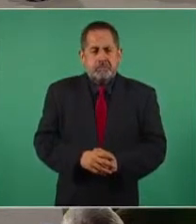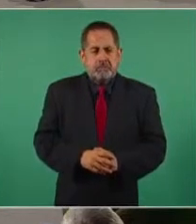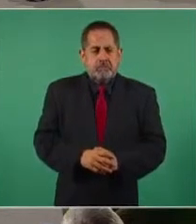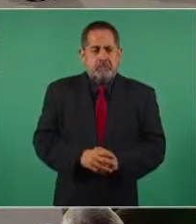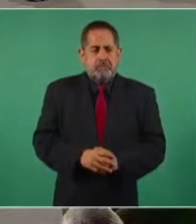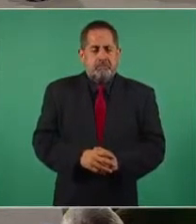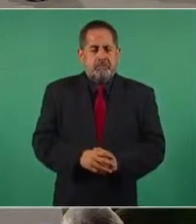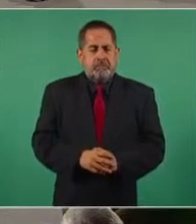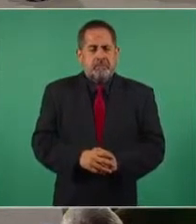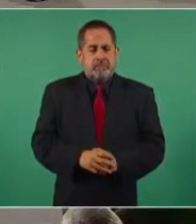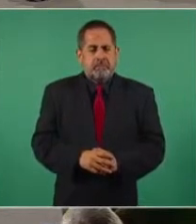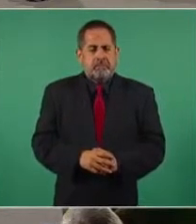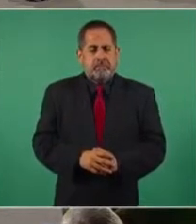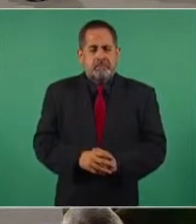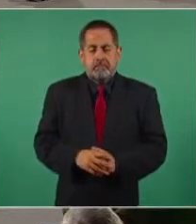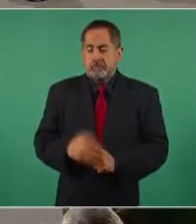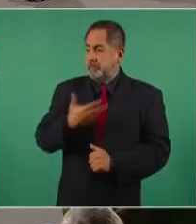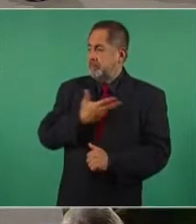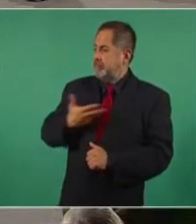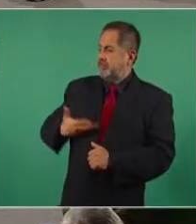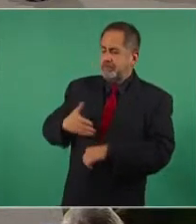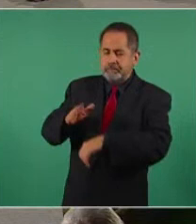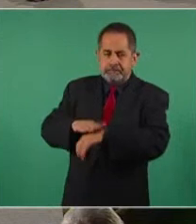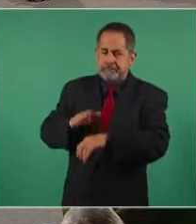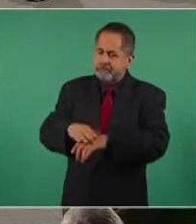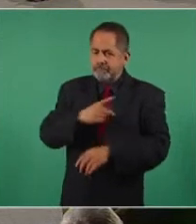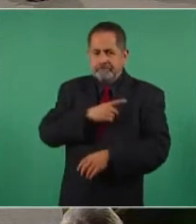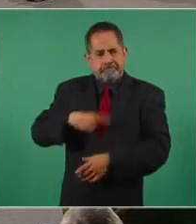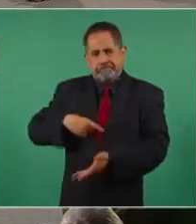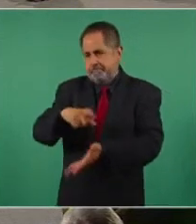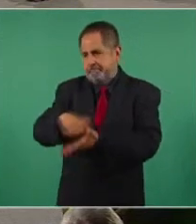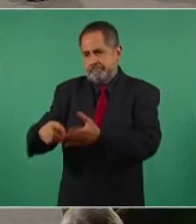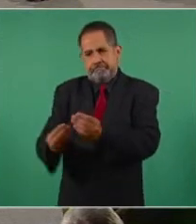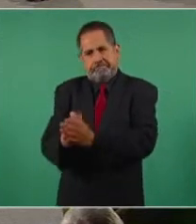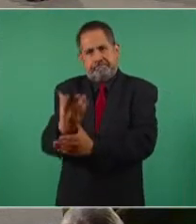y vamos a tener que adquirir equipo nuevo